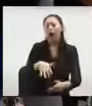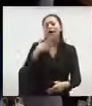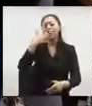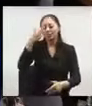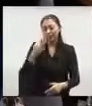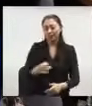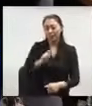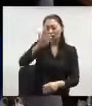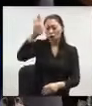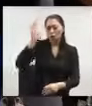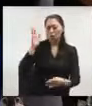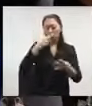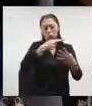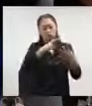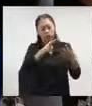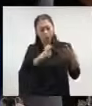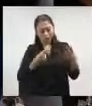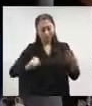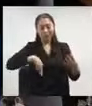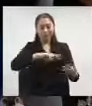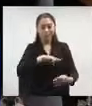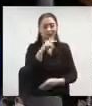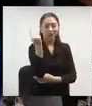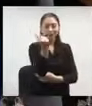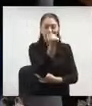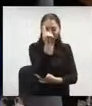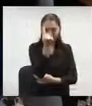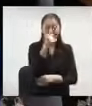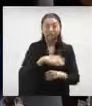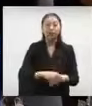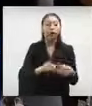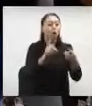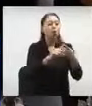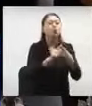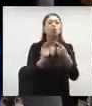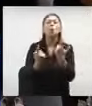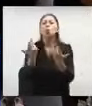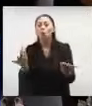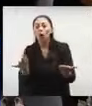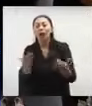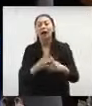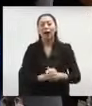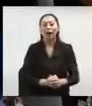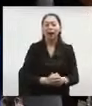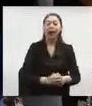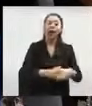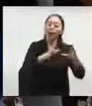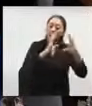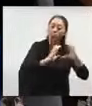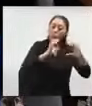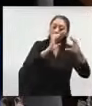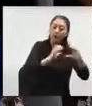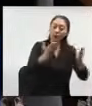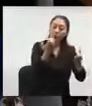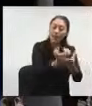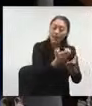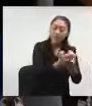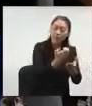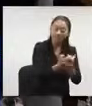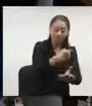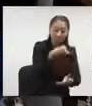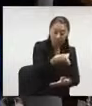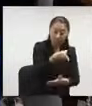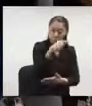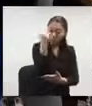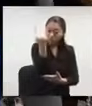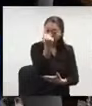los requisitos que para nosotros es fundamental y uno de ellos es el resguardo de los expedientes. Eso es crucial